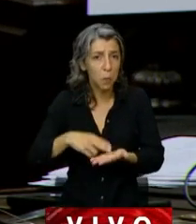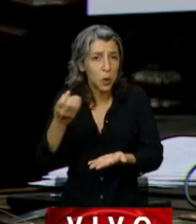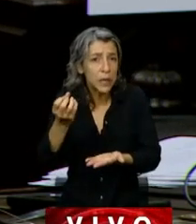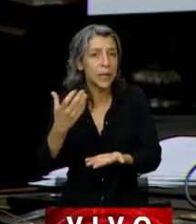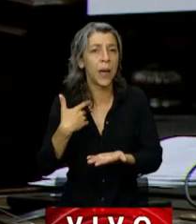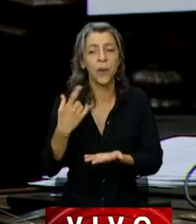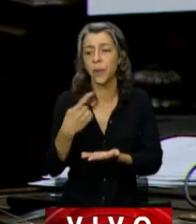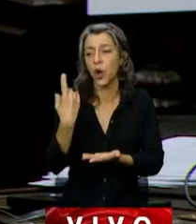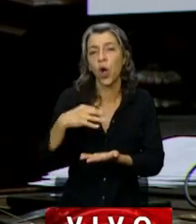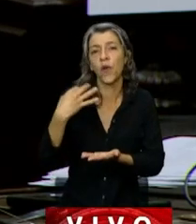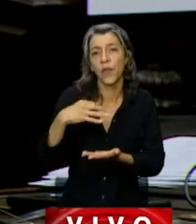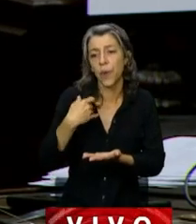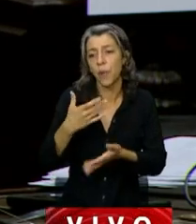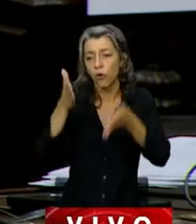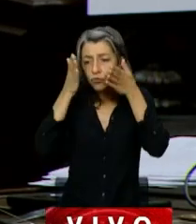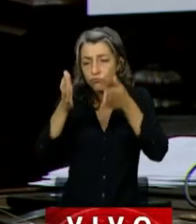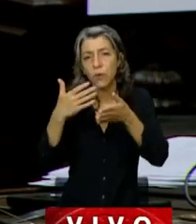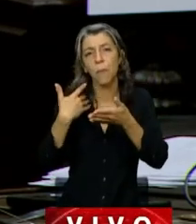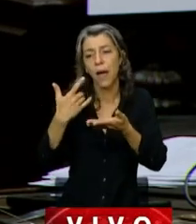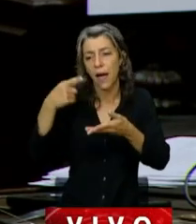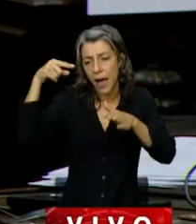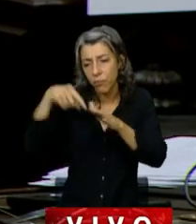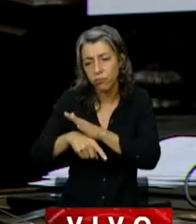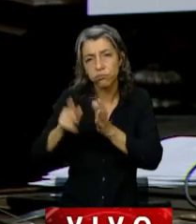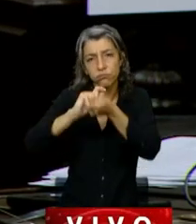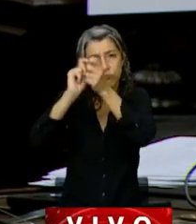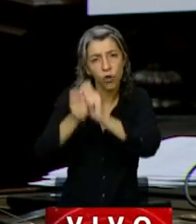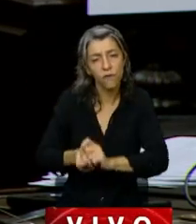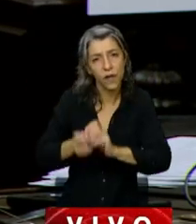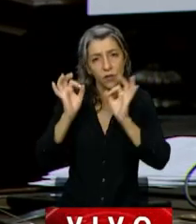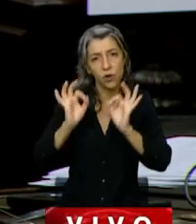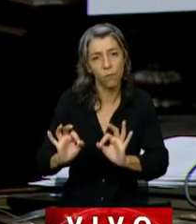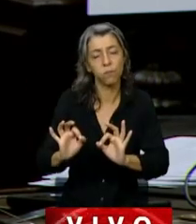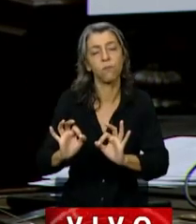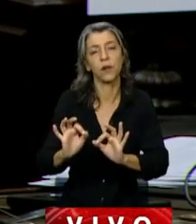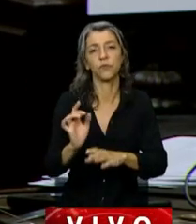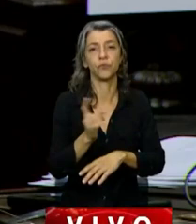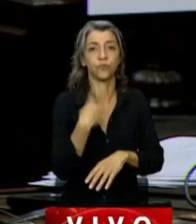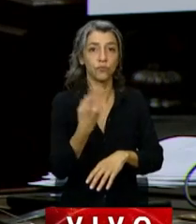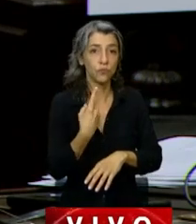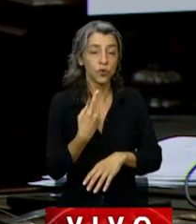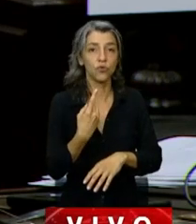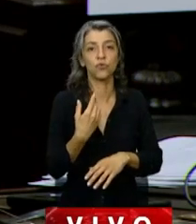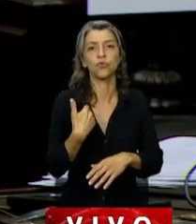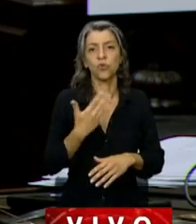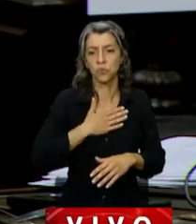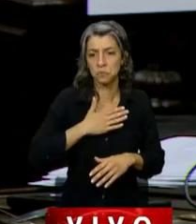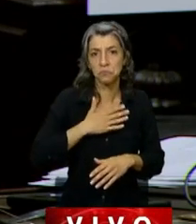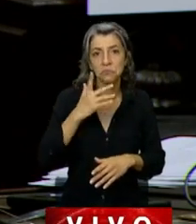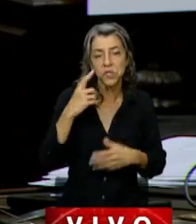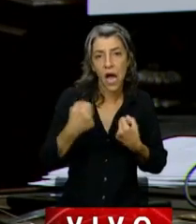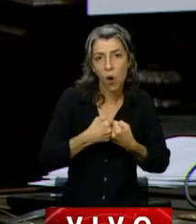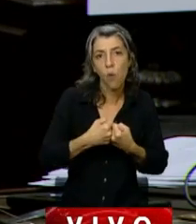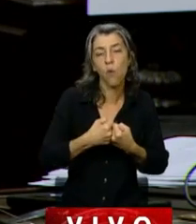poniendo manchas en lugar de abocarnos a una revisión integral, es un claro ejemplo. Nosotros particularmente estamos de acuerdo